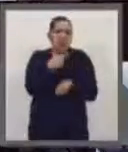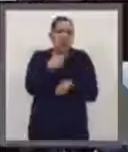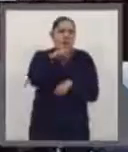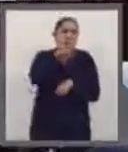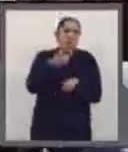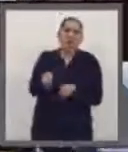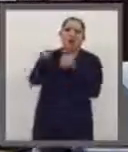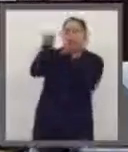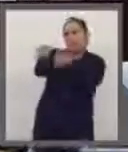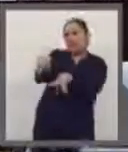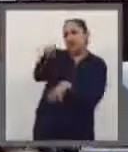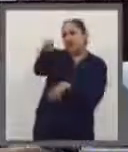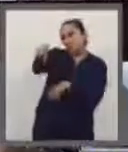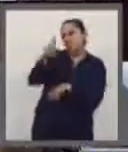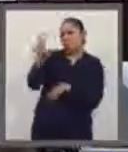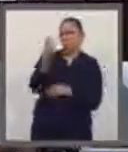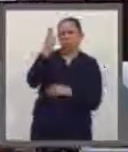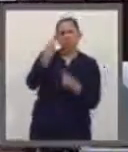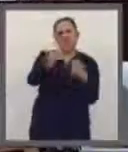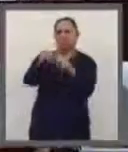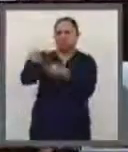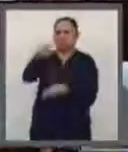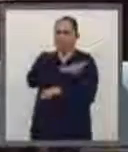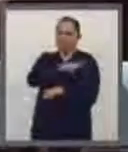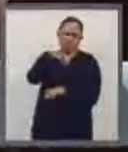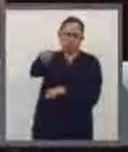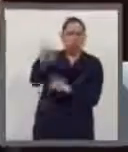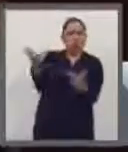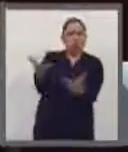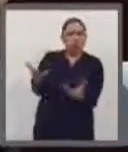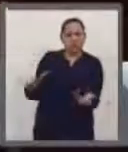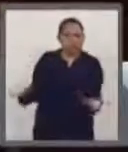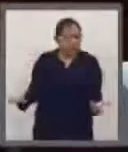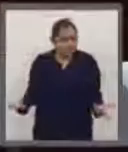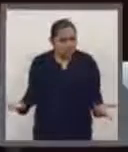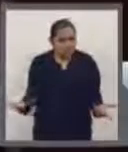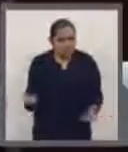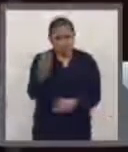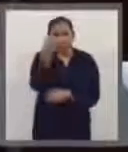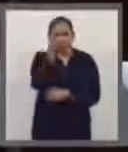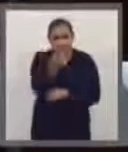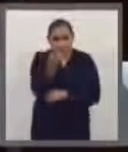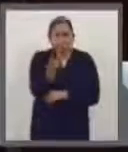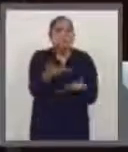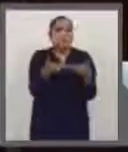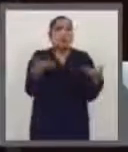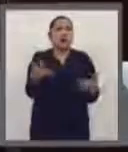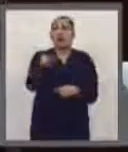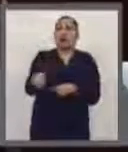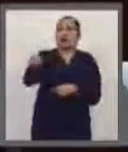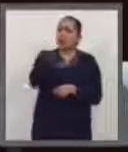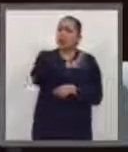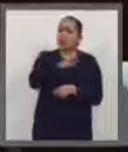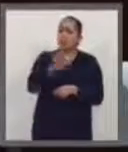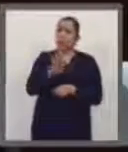la da a las escuelas privadas. Y con eso se abre la revalidación sin